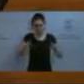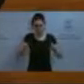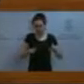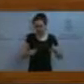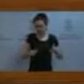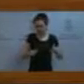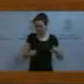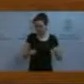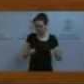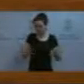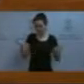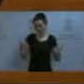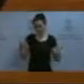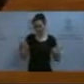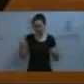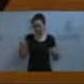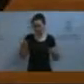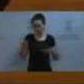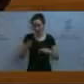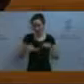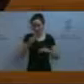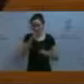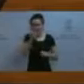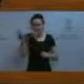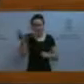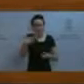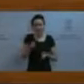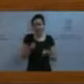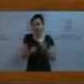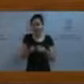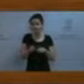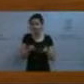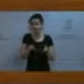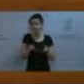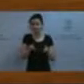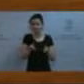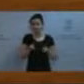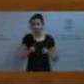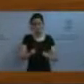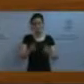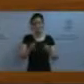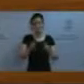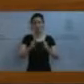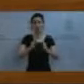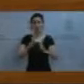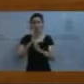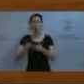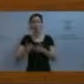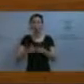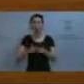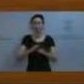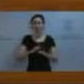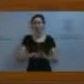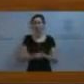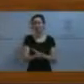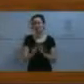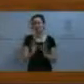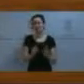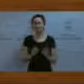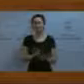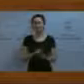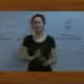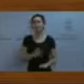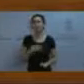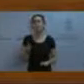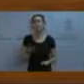no ejecuta bien las obras, que no sabe comercializar el suelo industrial y que además la gestión es como es, yo querría que me